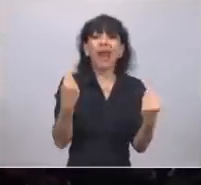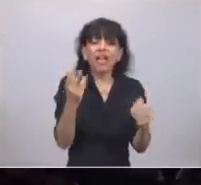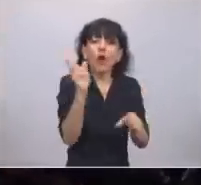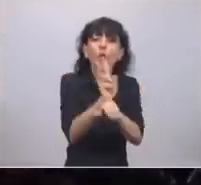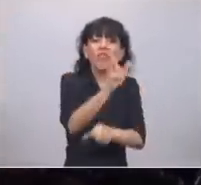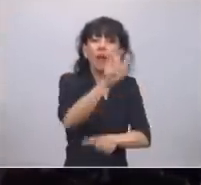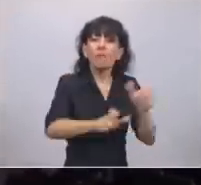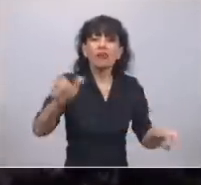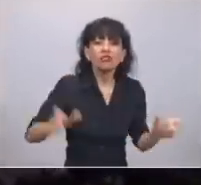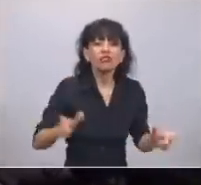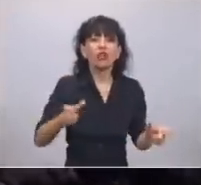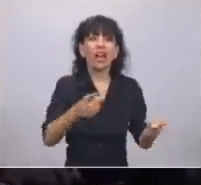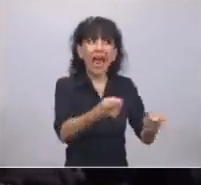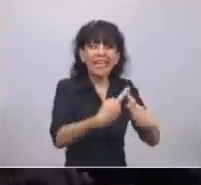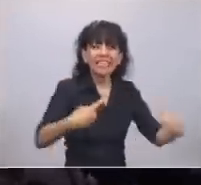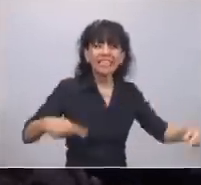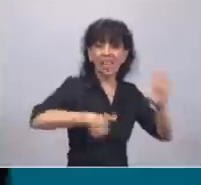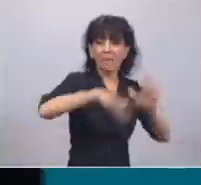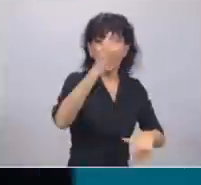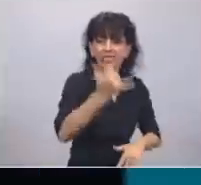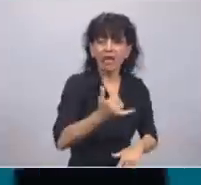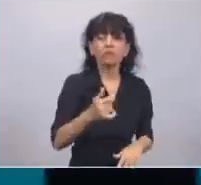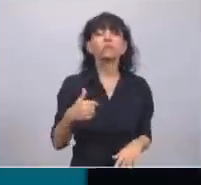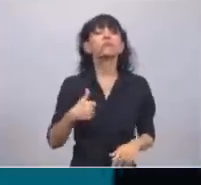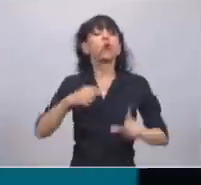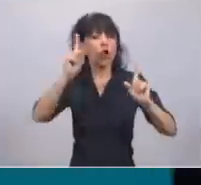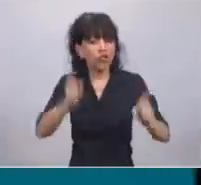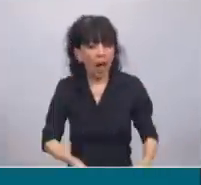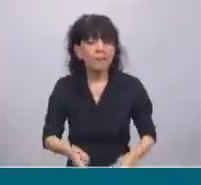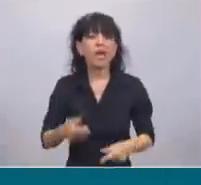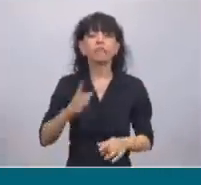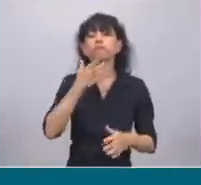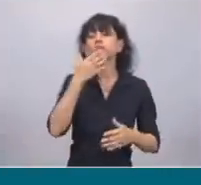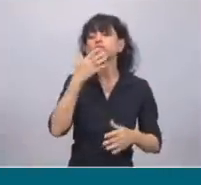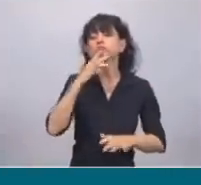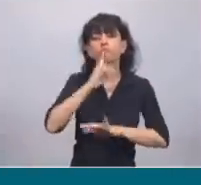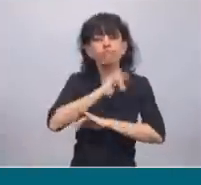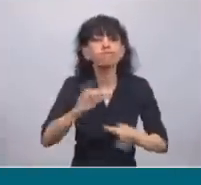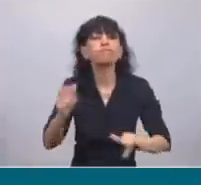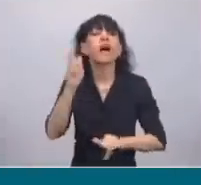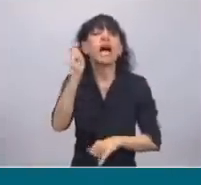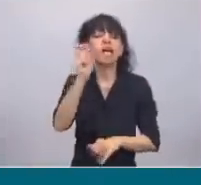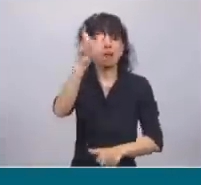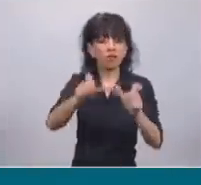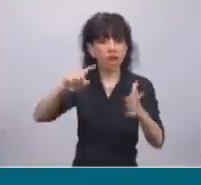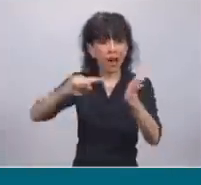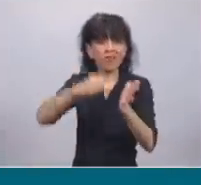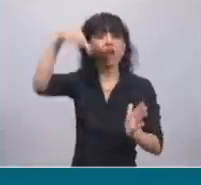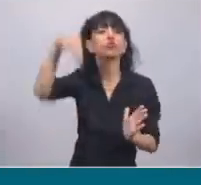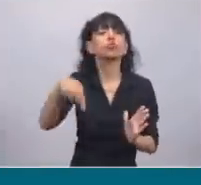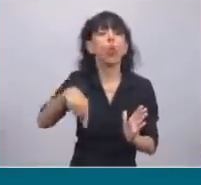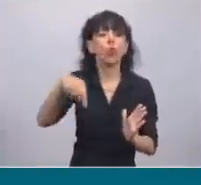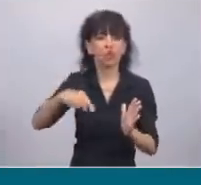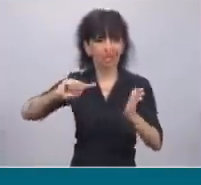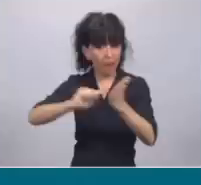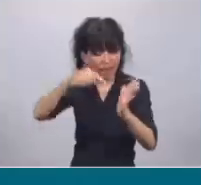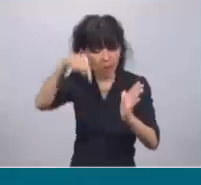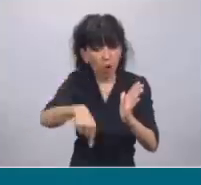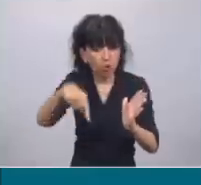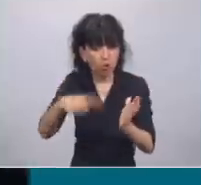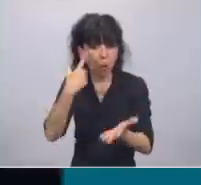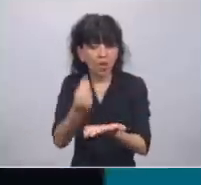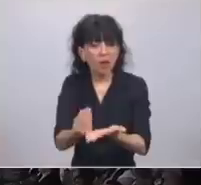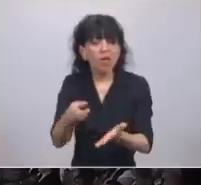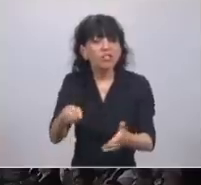Vengo también a hablarle a los vecinos del sur de la ciudad, a aquellos que se